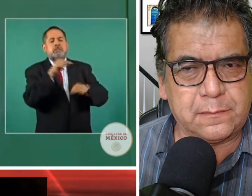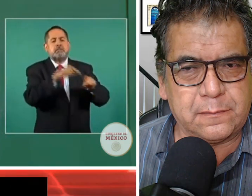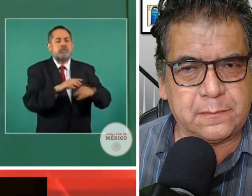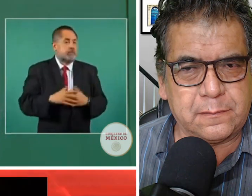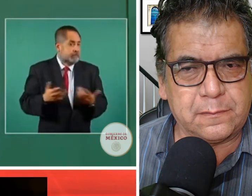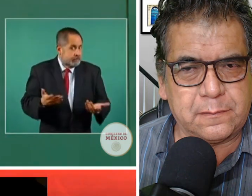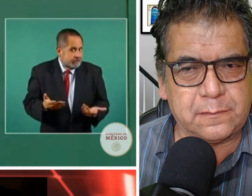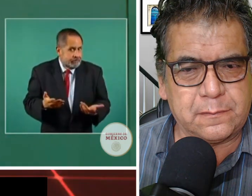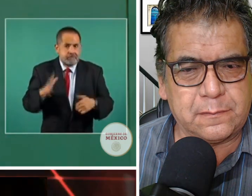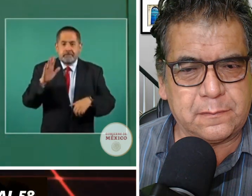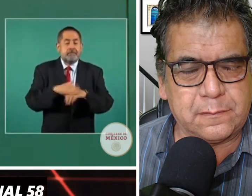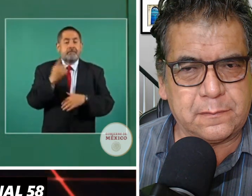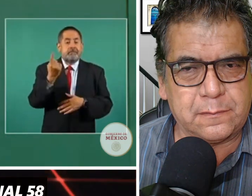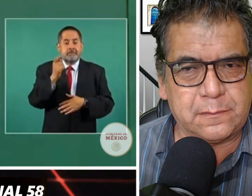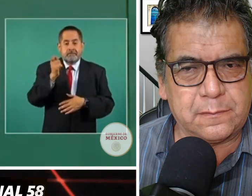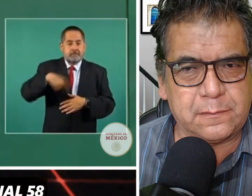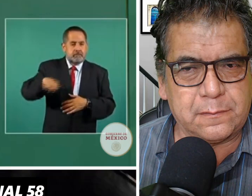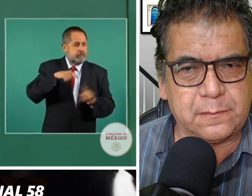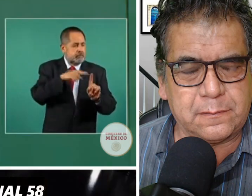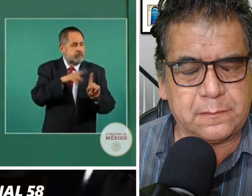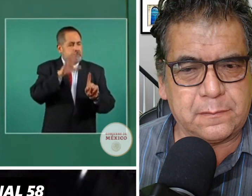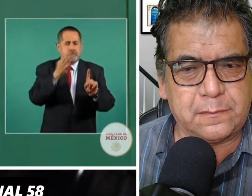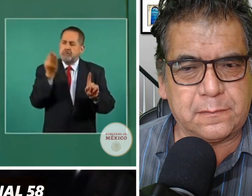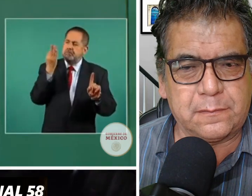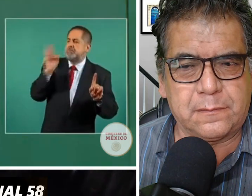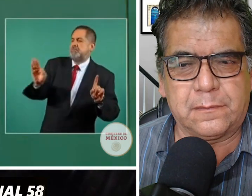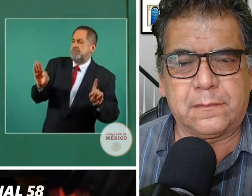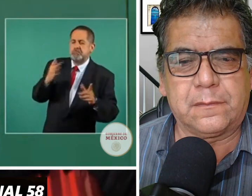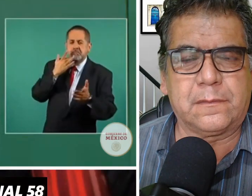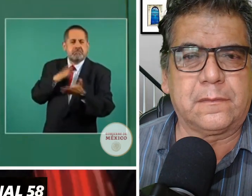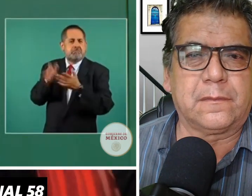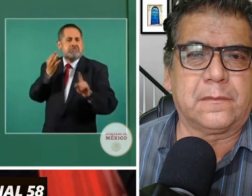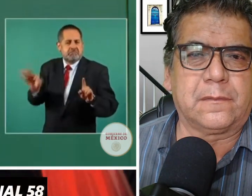sintieron de que estaba traicionando.